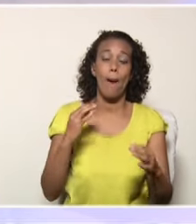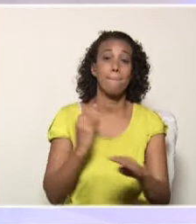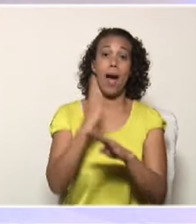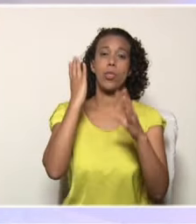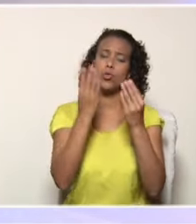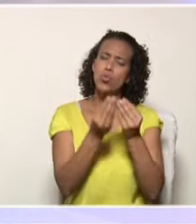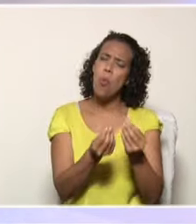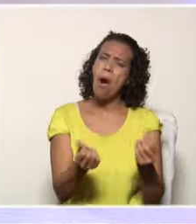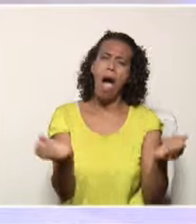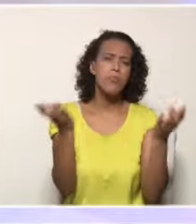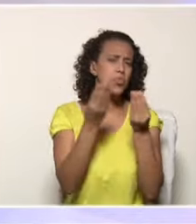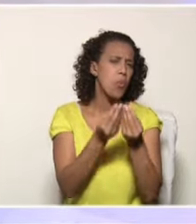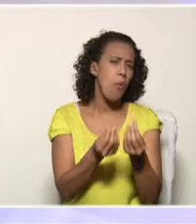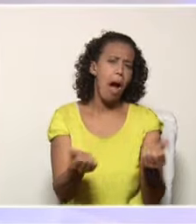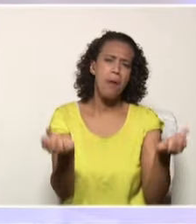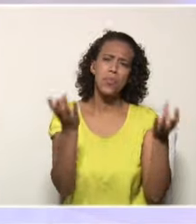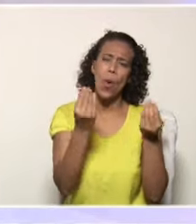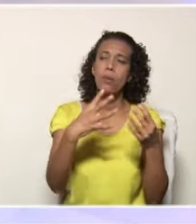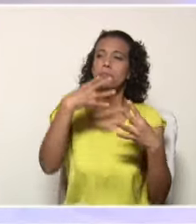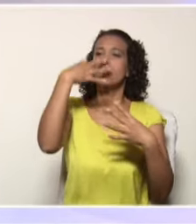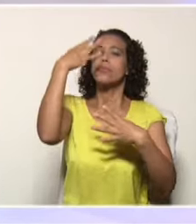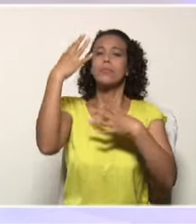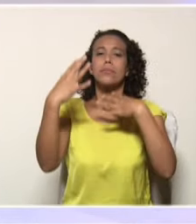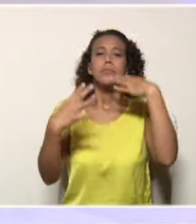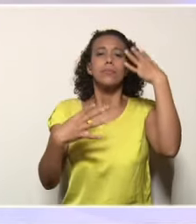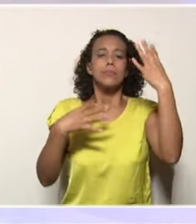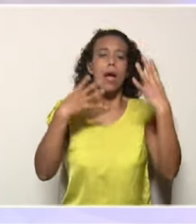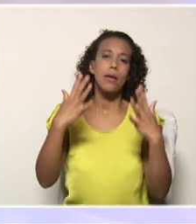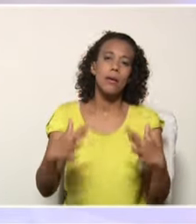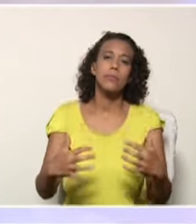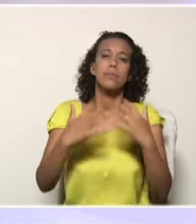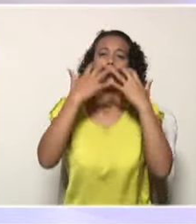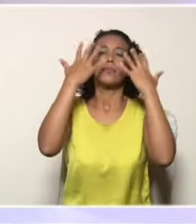un consumo mayor de oxígeno, como por ejemplo